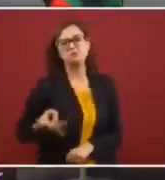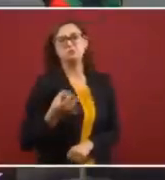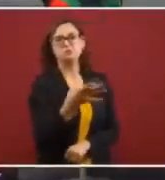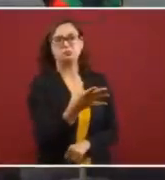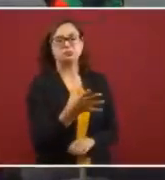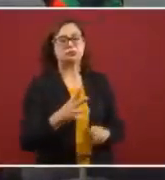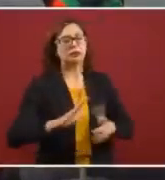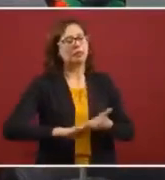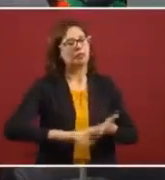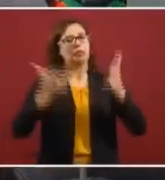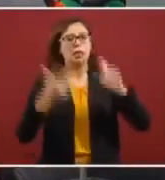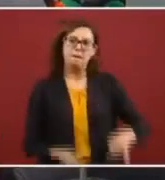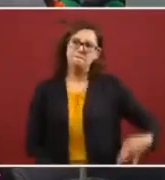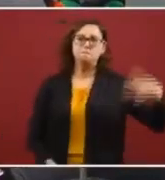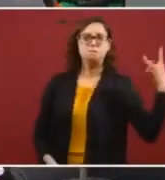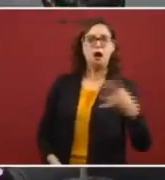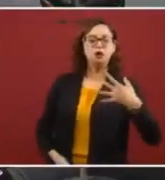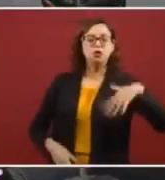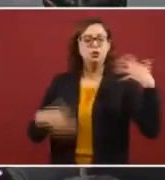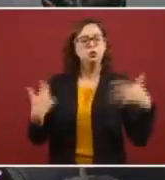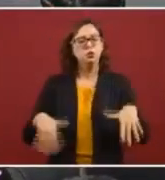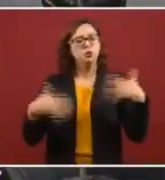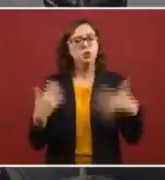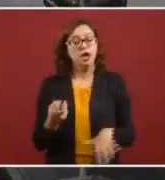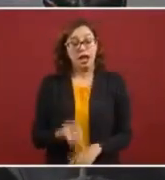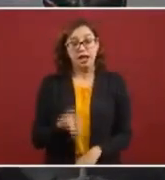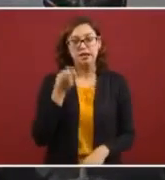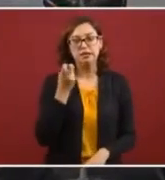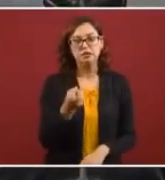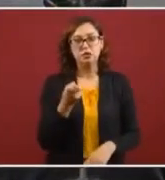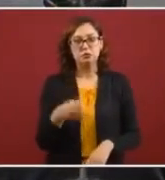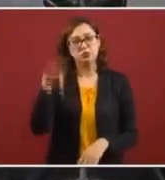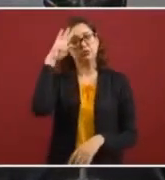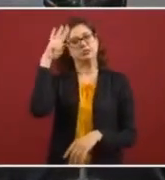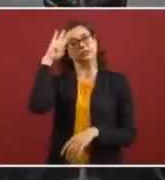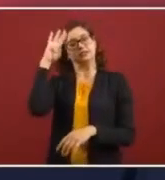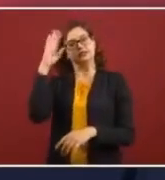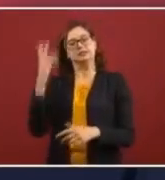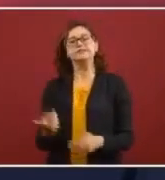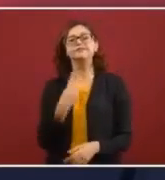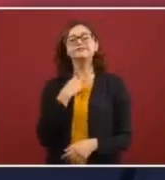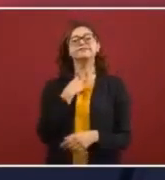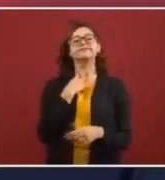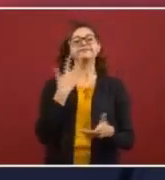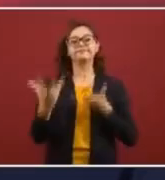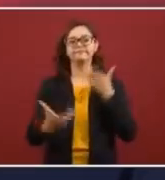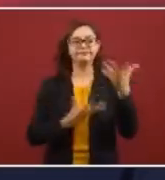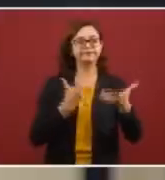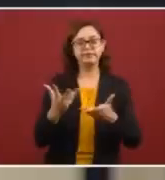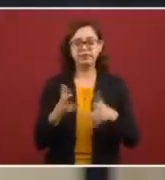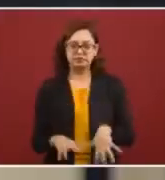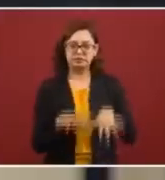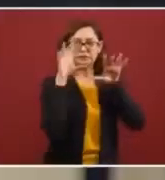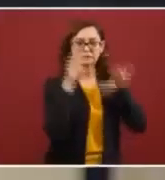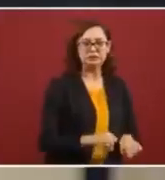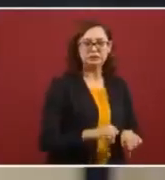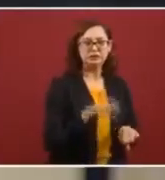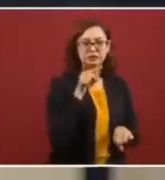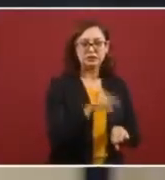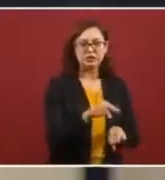al cabo, esta acción lo que puso al gobierno en la disyuntiva entre elegir entre capturar al hijo del Chapo